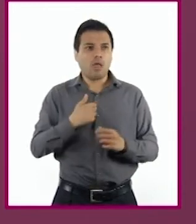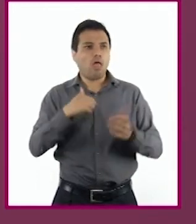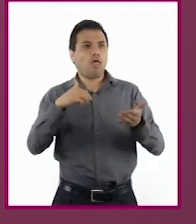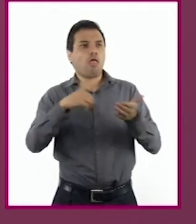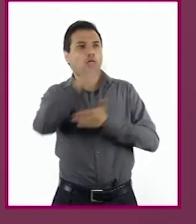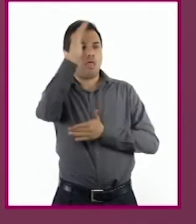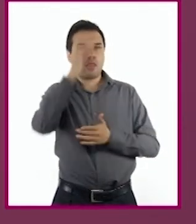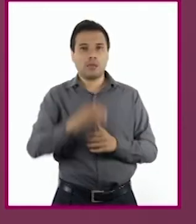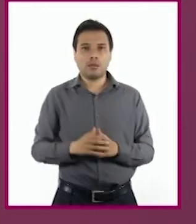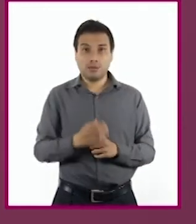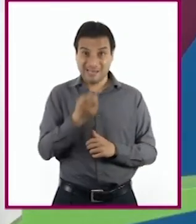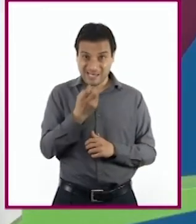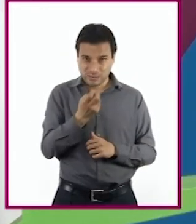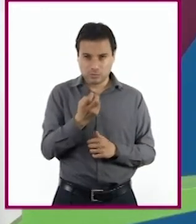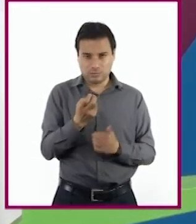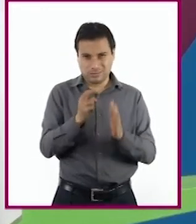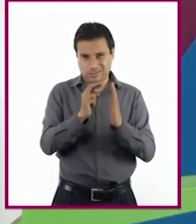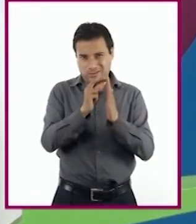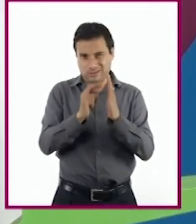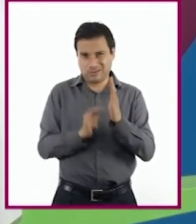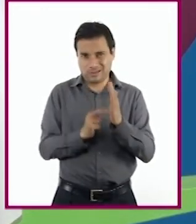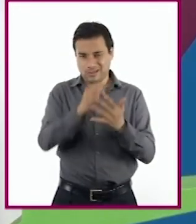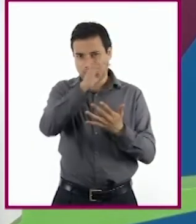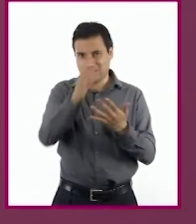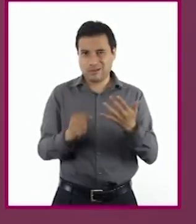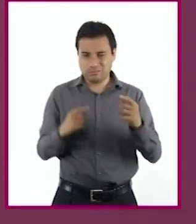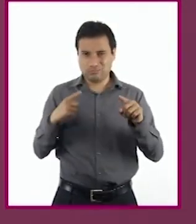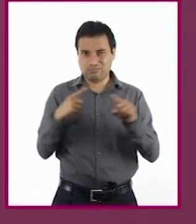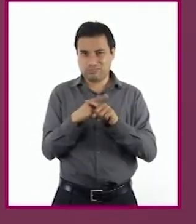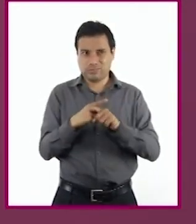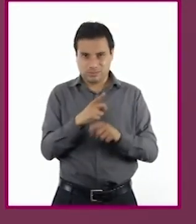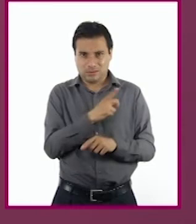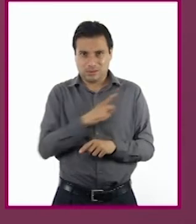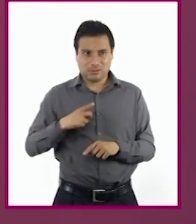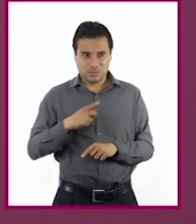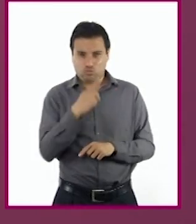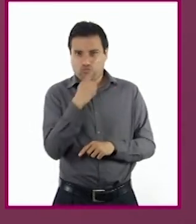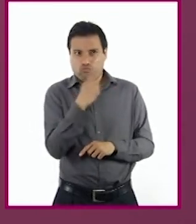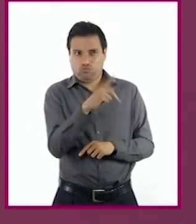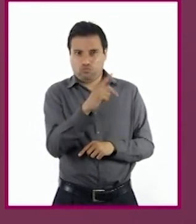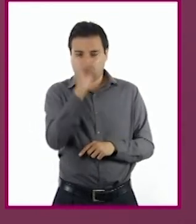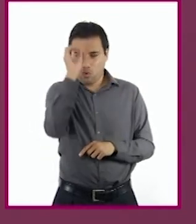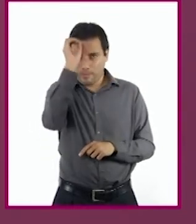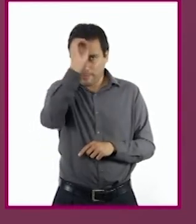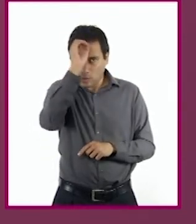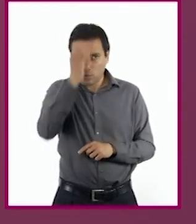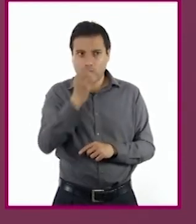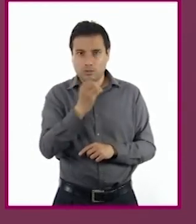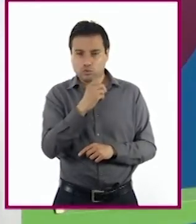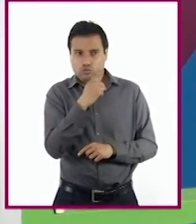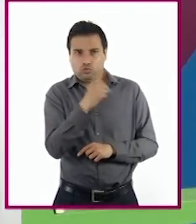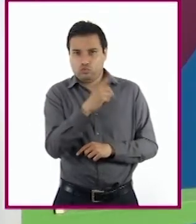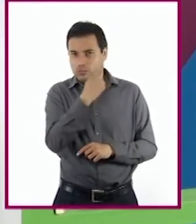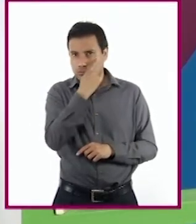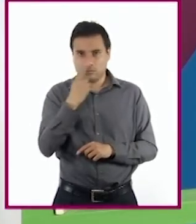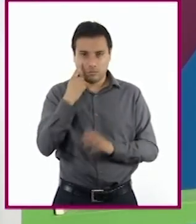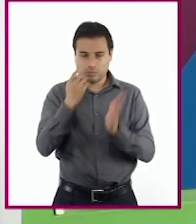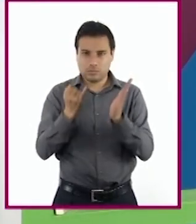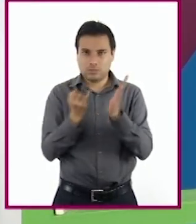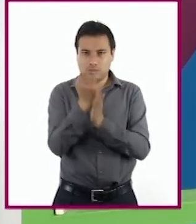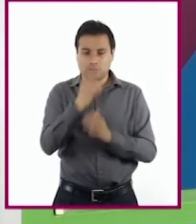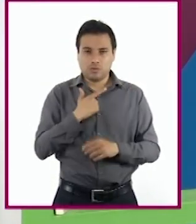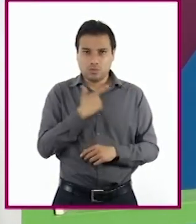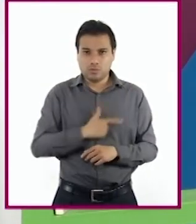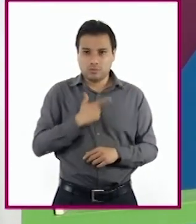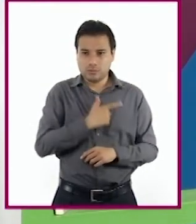de respeto a la diversidad, afectando su derecho a la libertad de opinión y la no discriminación. Así